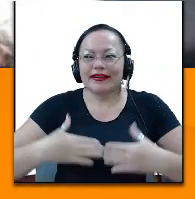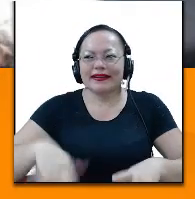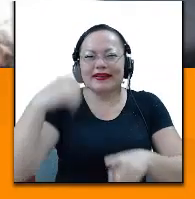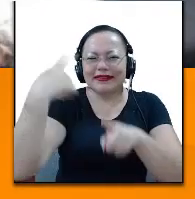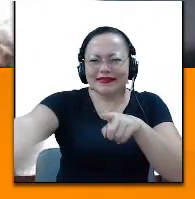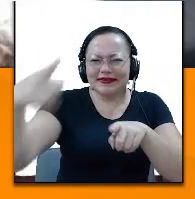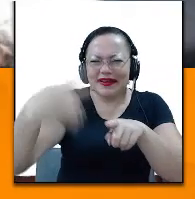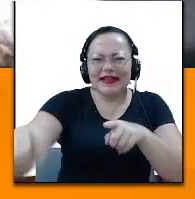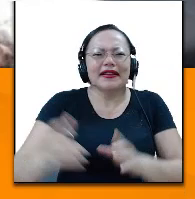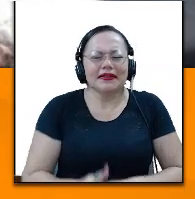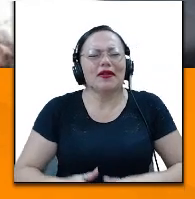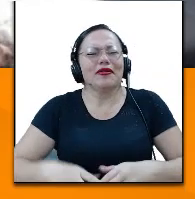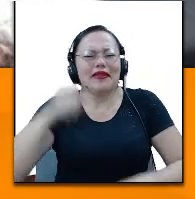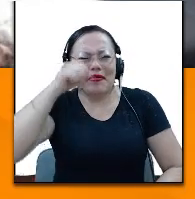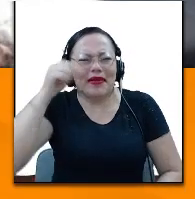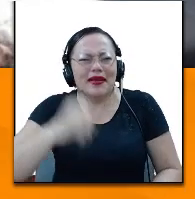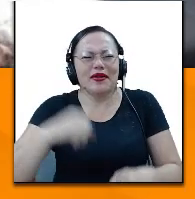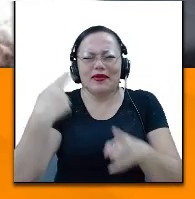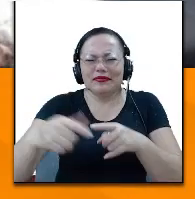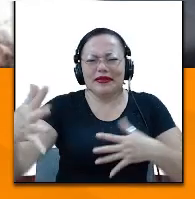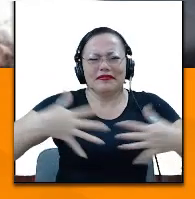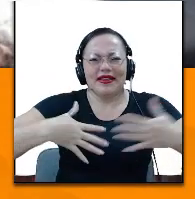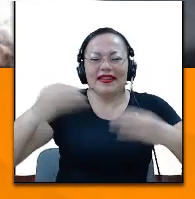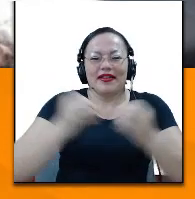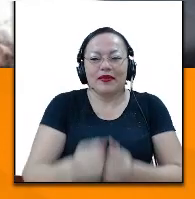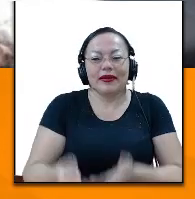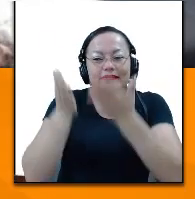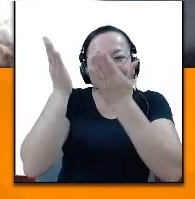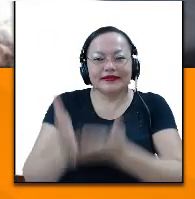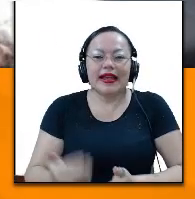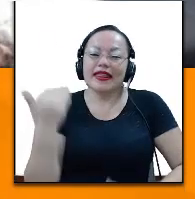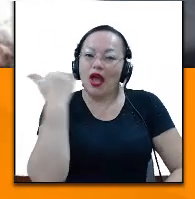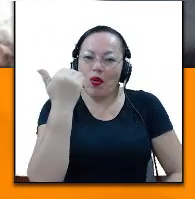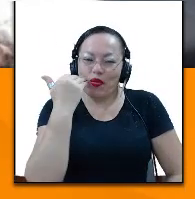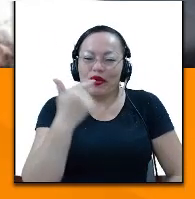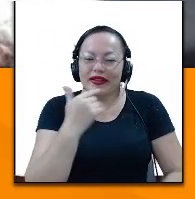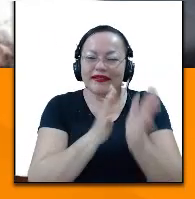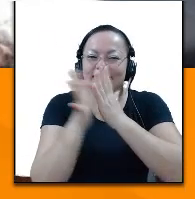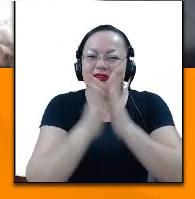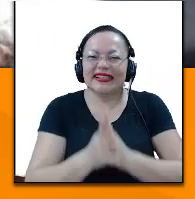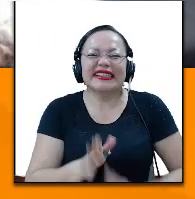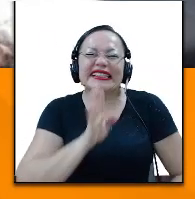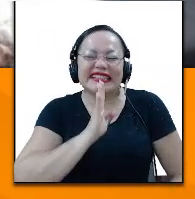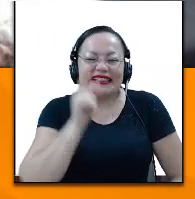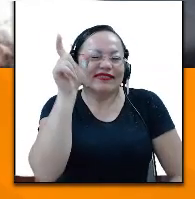películas, obras y más. Ella es Valentina Lizcano. Ella fue